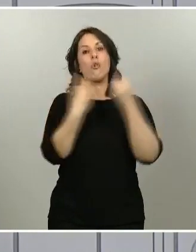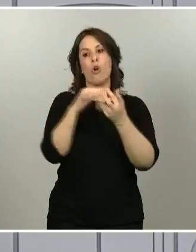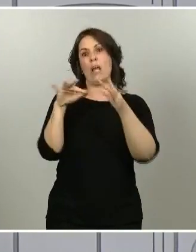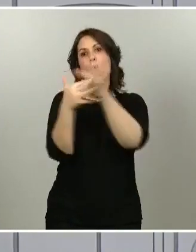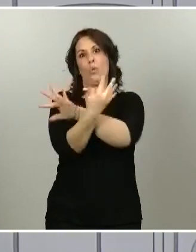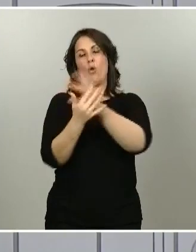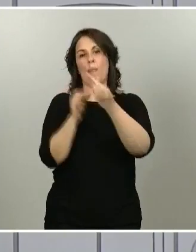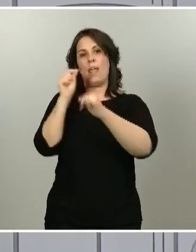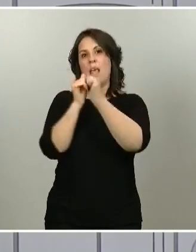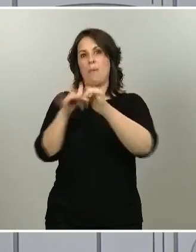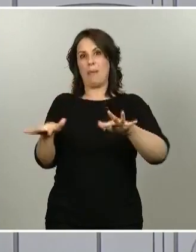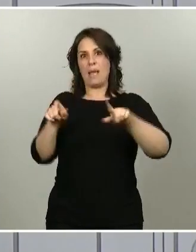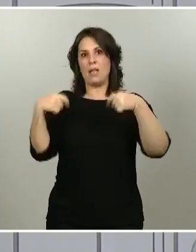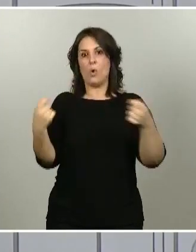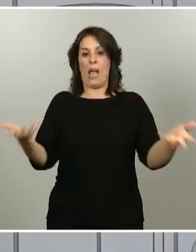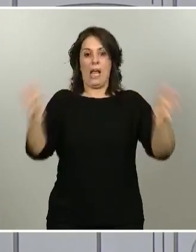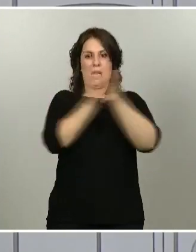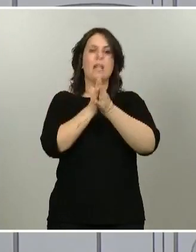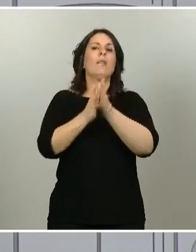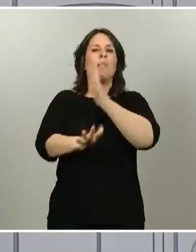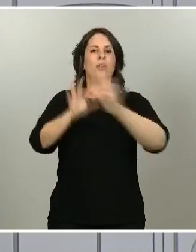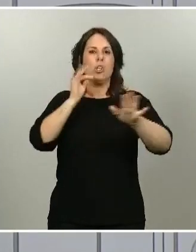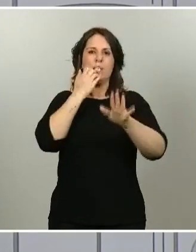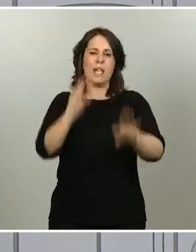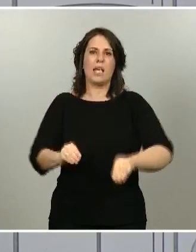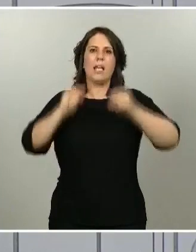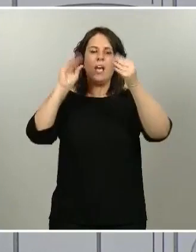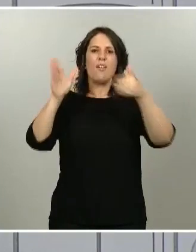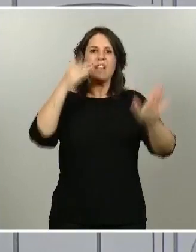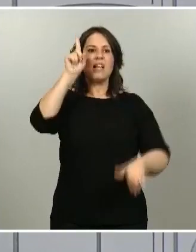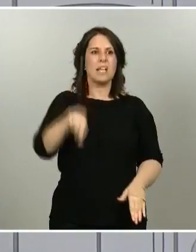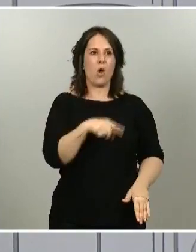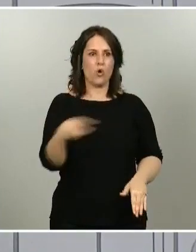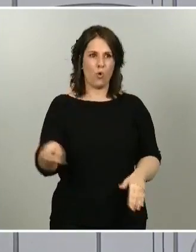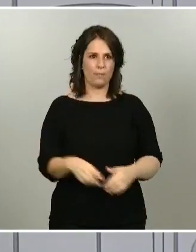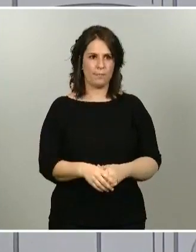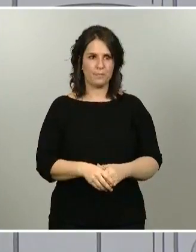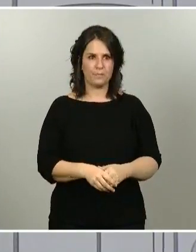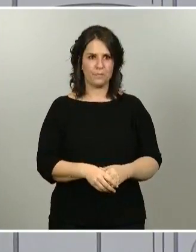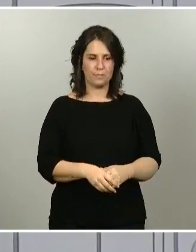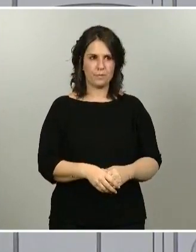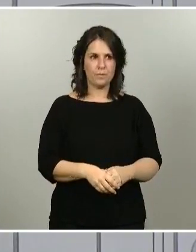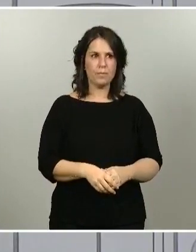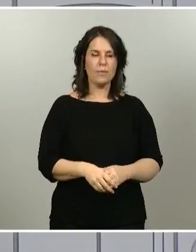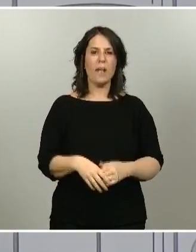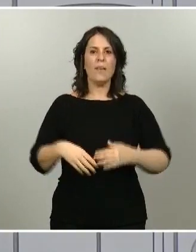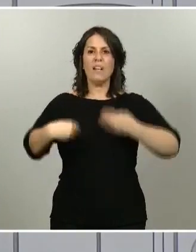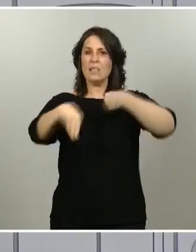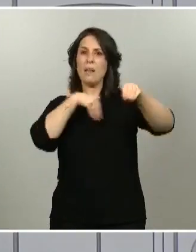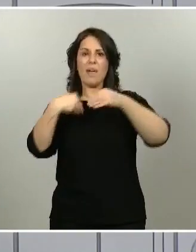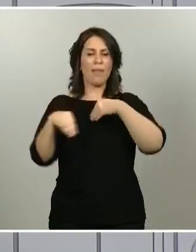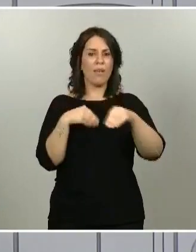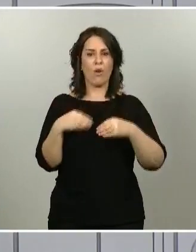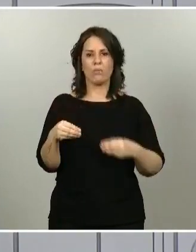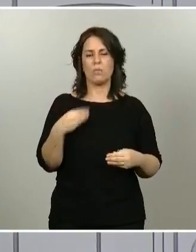que decide el paso de unas fases a otras. La flexibilización de los pasos de fase es una decisión. El paso